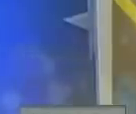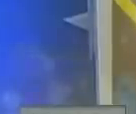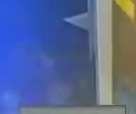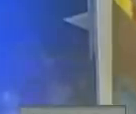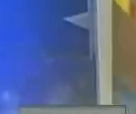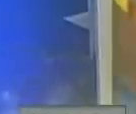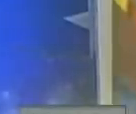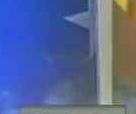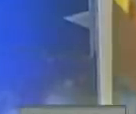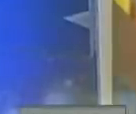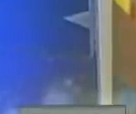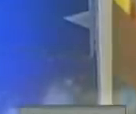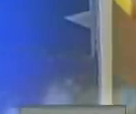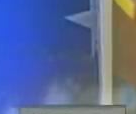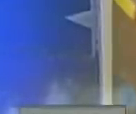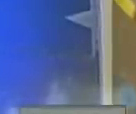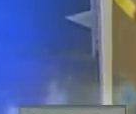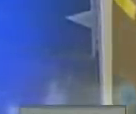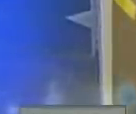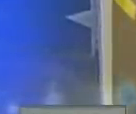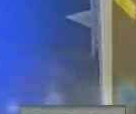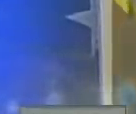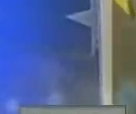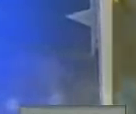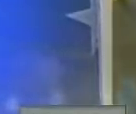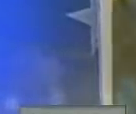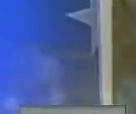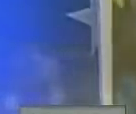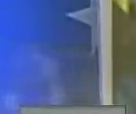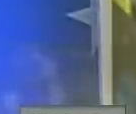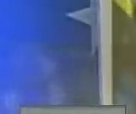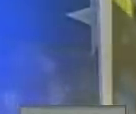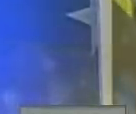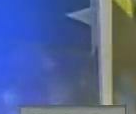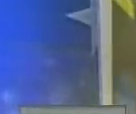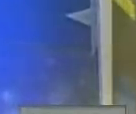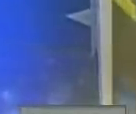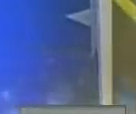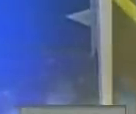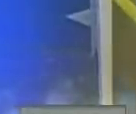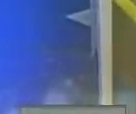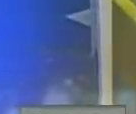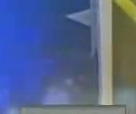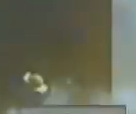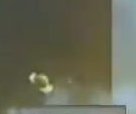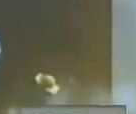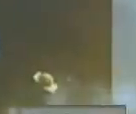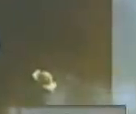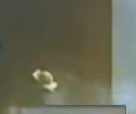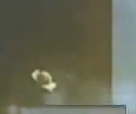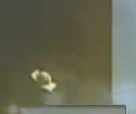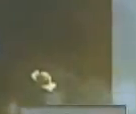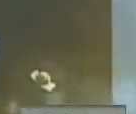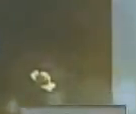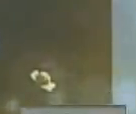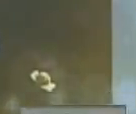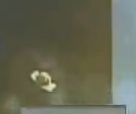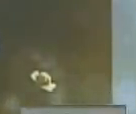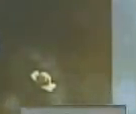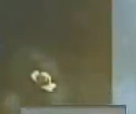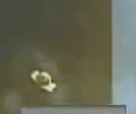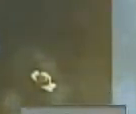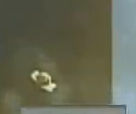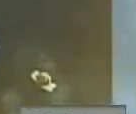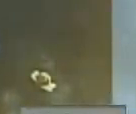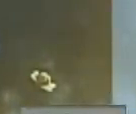¿Ah? Qué cosas de la vida, ¿verdad? Yo se lo dije a Silvia. El día que cumple el año Chávez, ese día